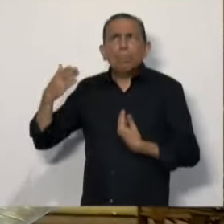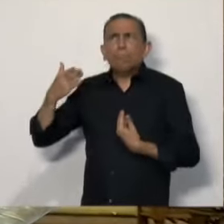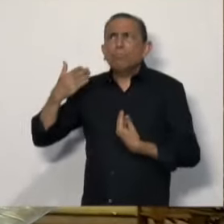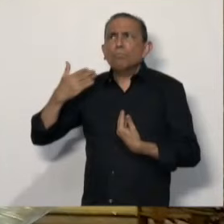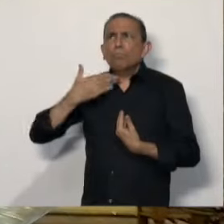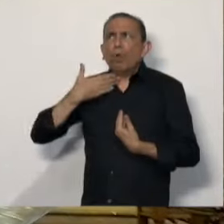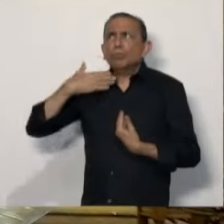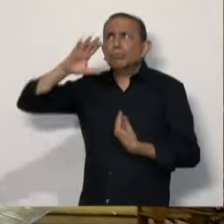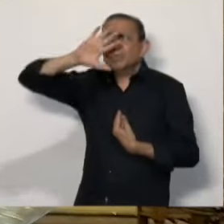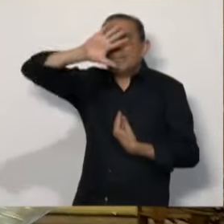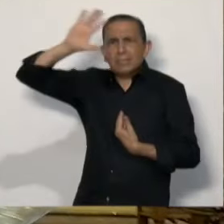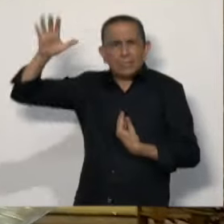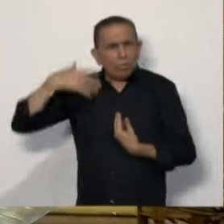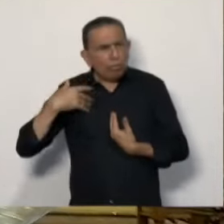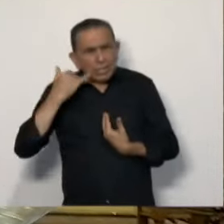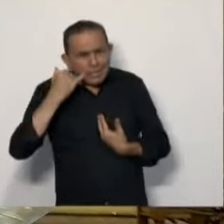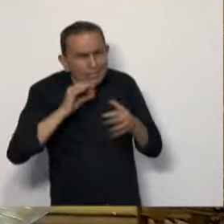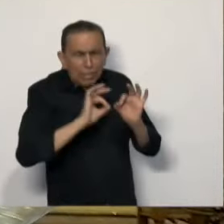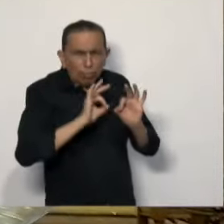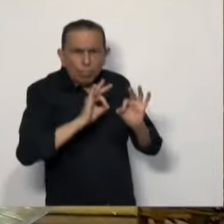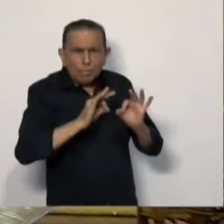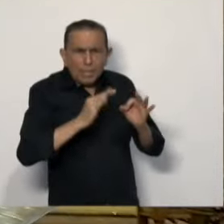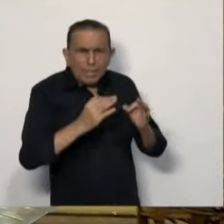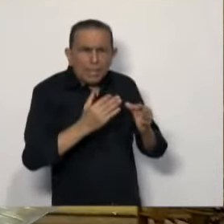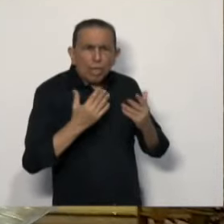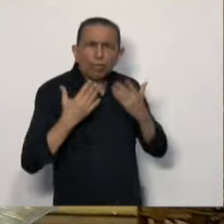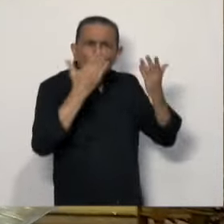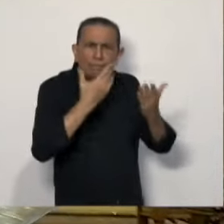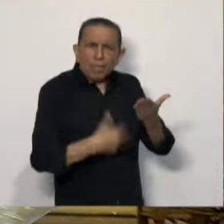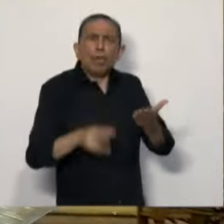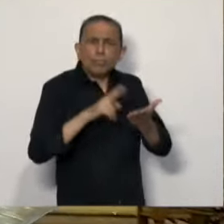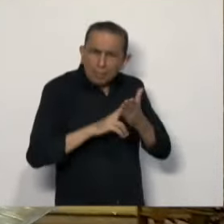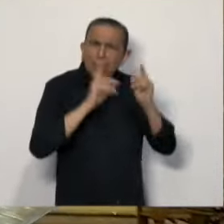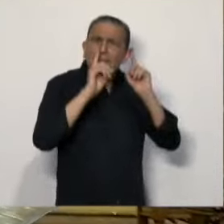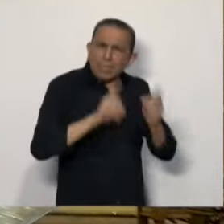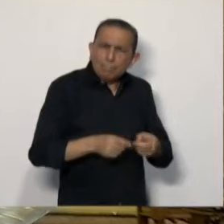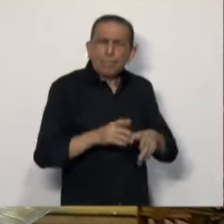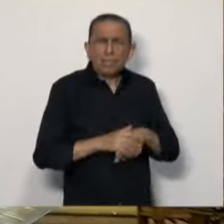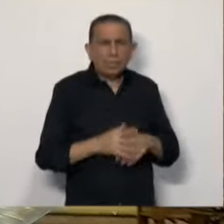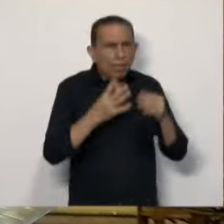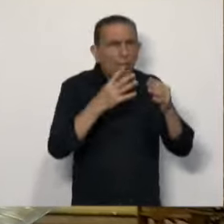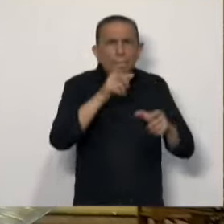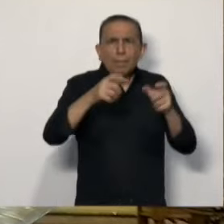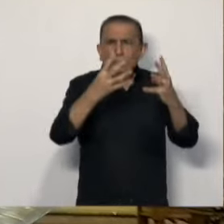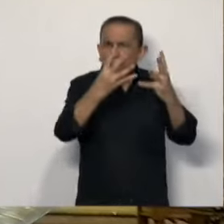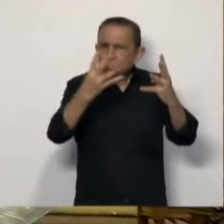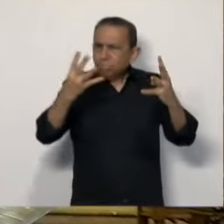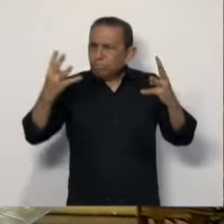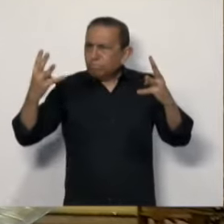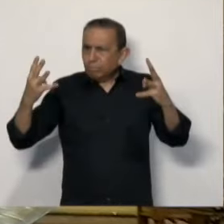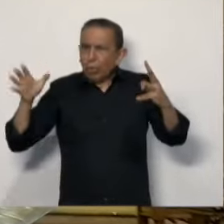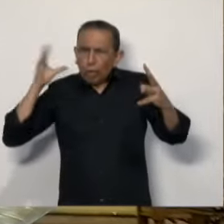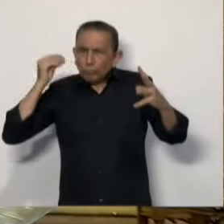«Ya lo he glorificado y lo volveré a glorificar». La multitud que estaba presente y oyó estas